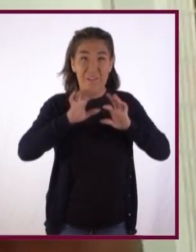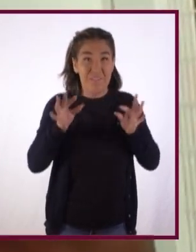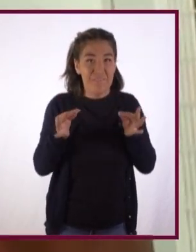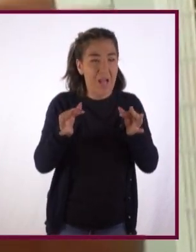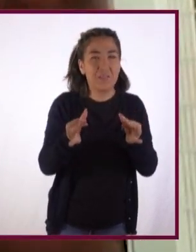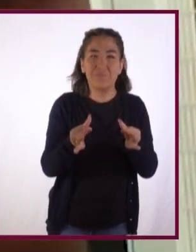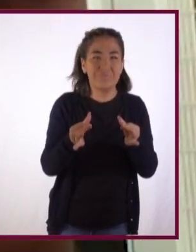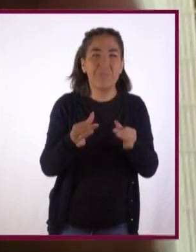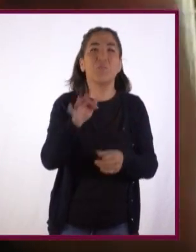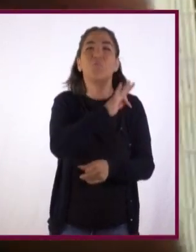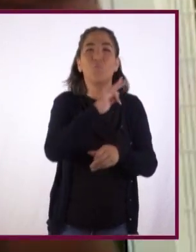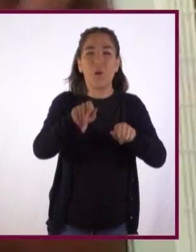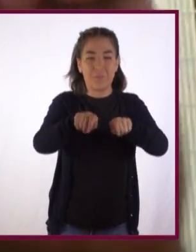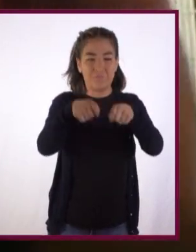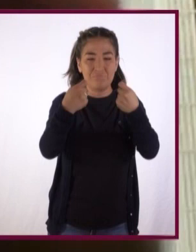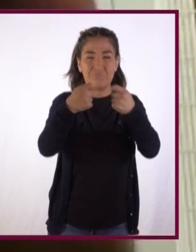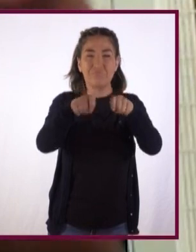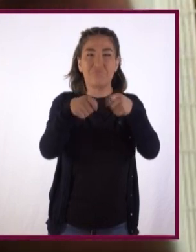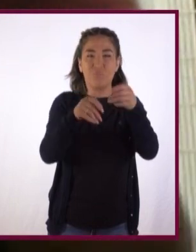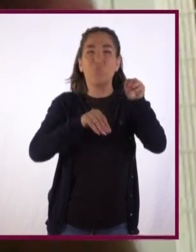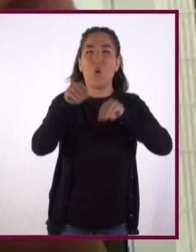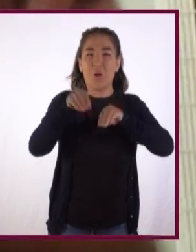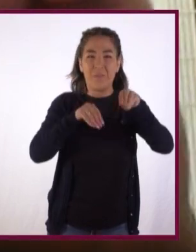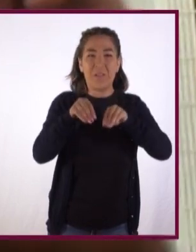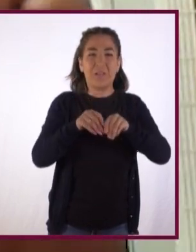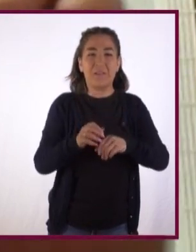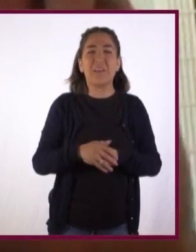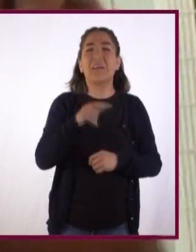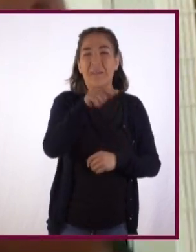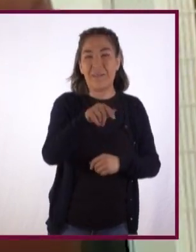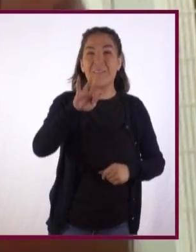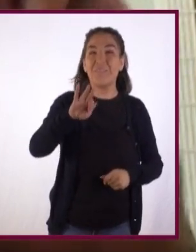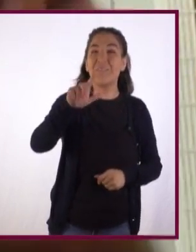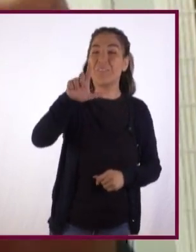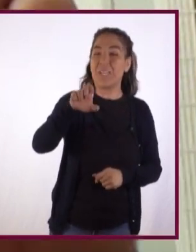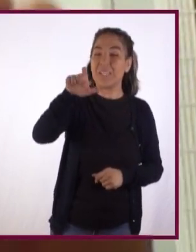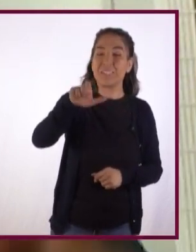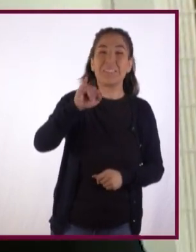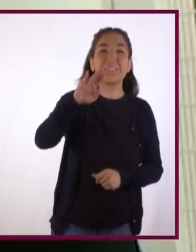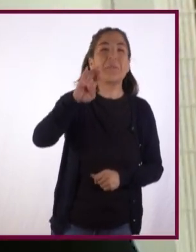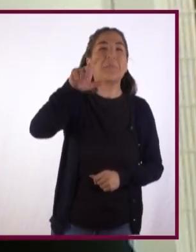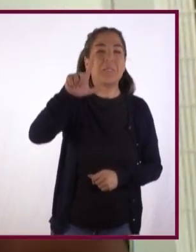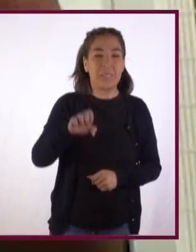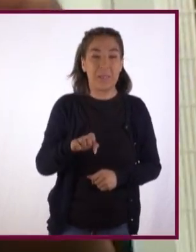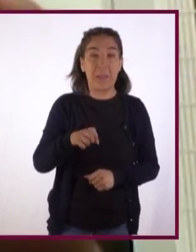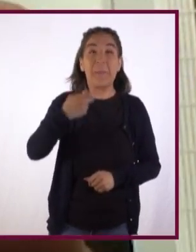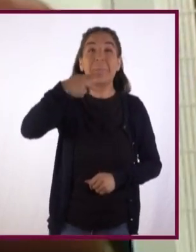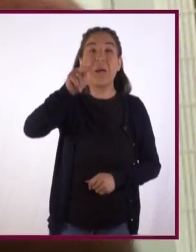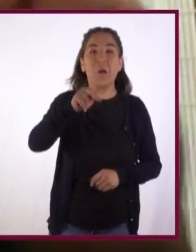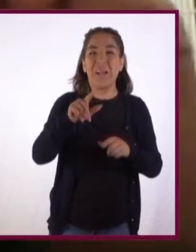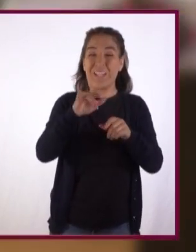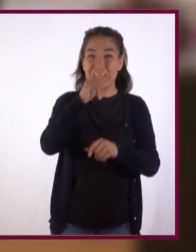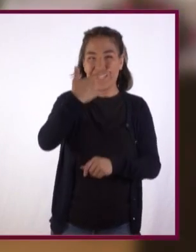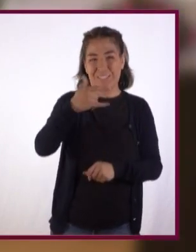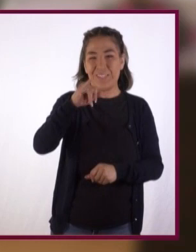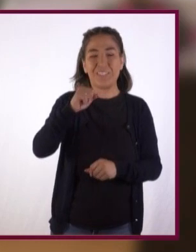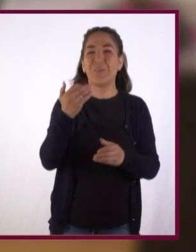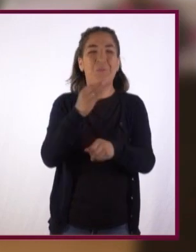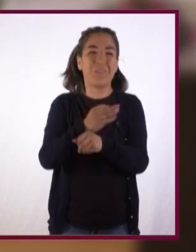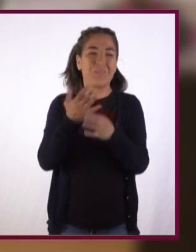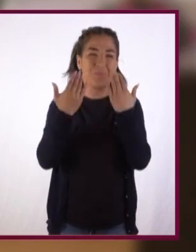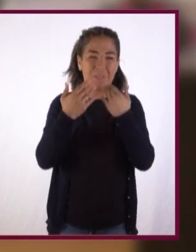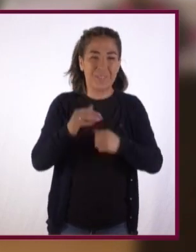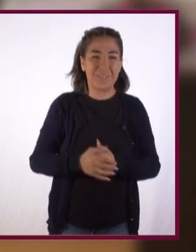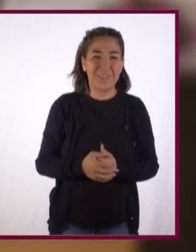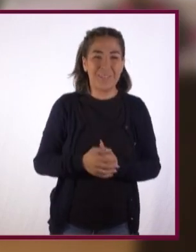porque lo puedo flexionar. Entonces decimos que es flexible. Pero si yo tomo un pedazo de gis, no tengo